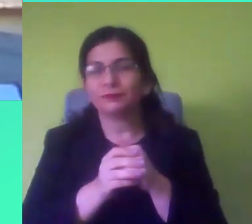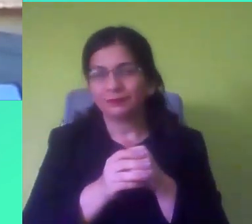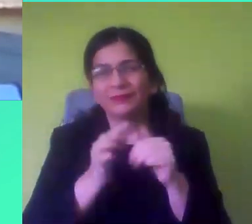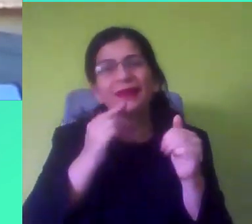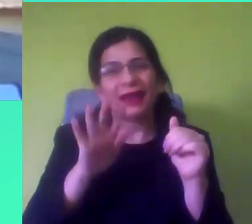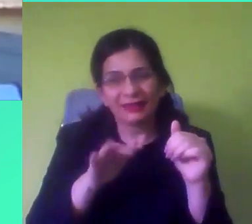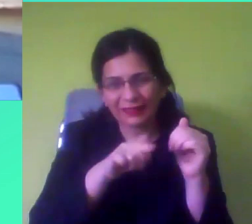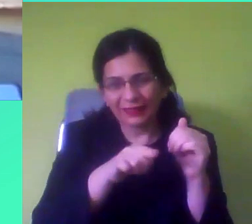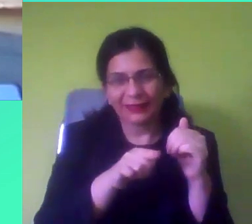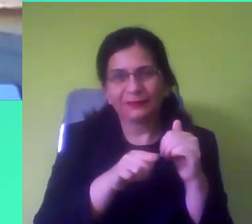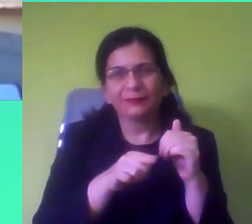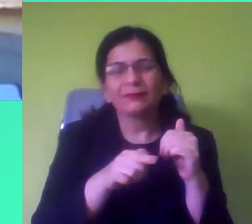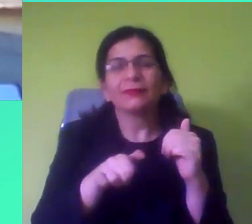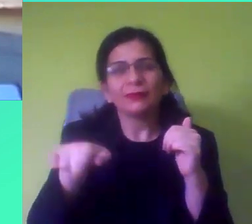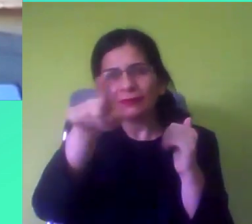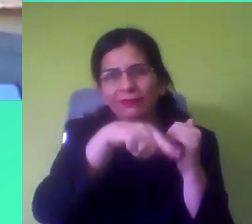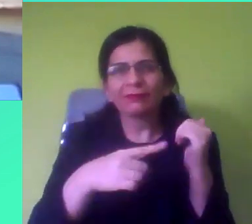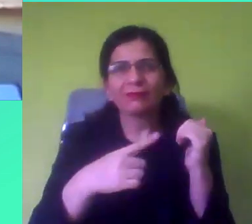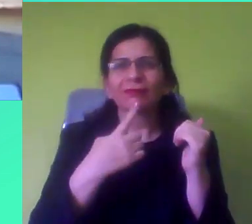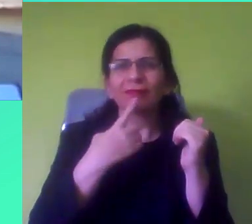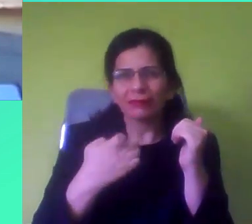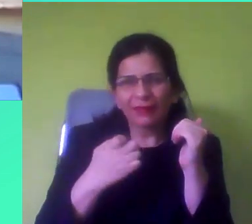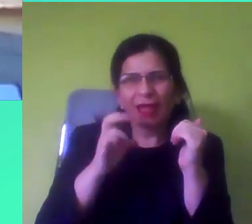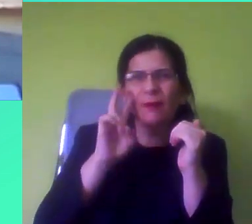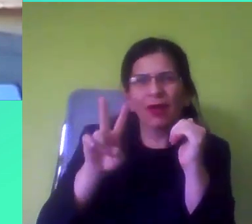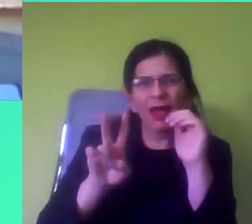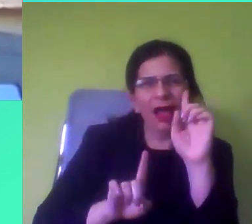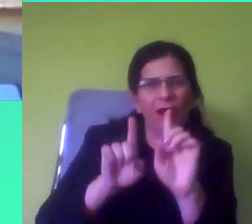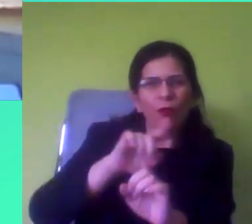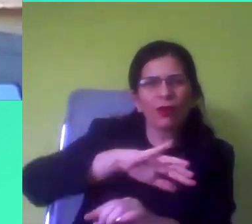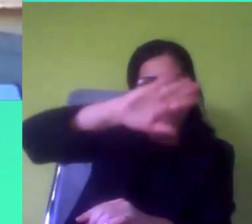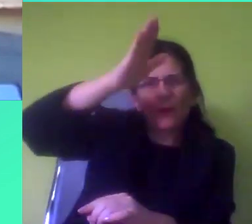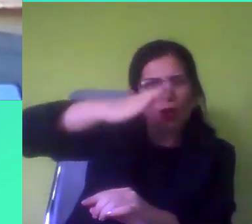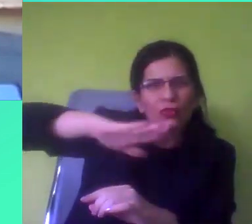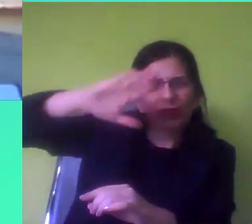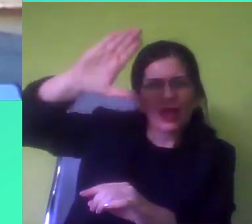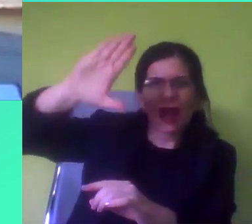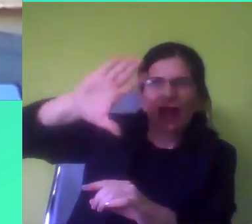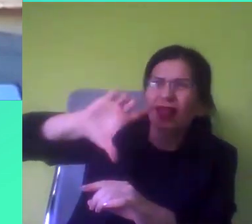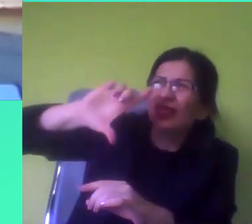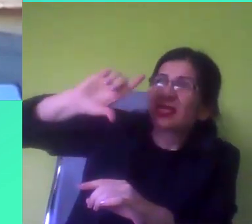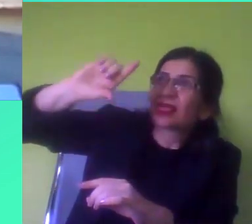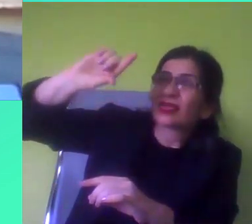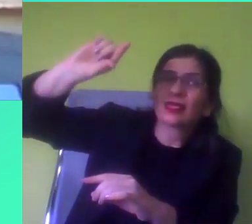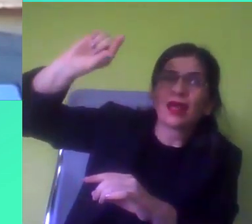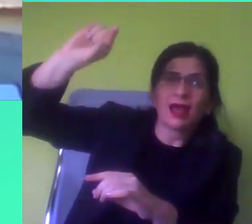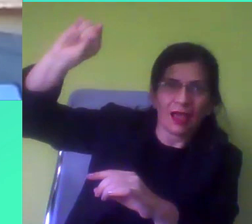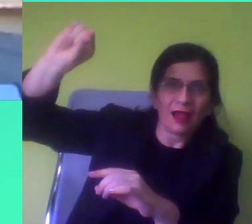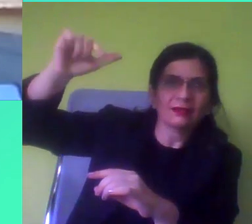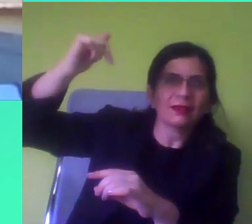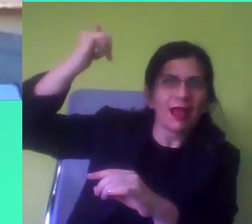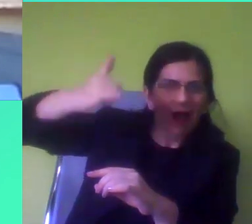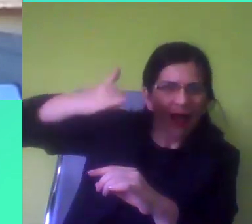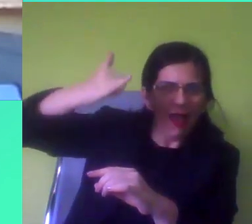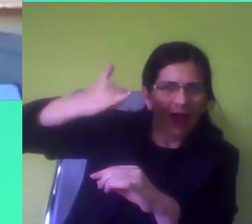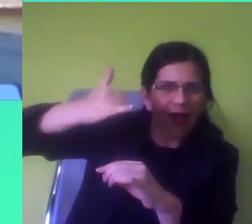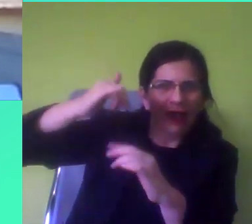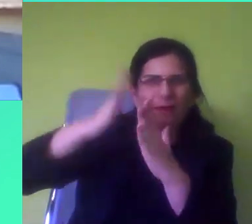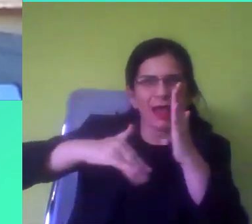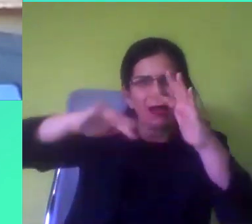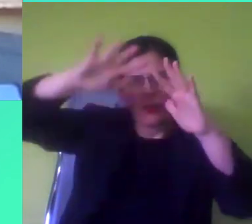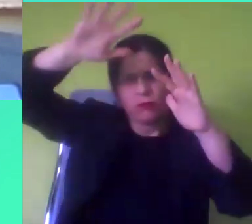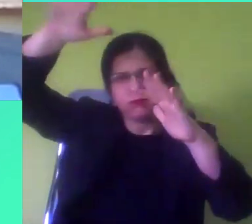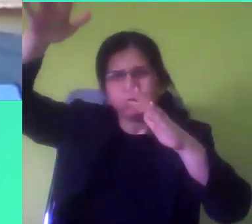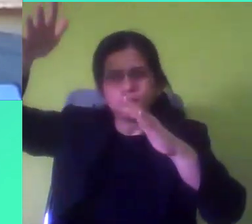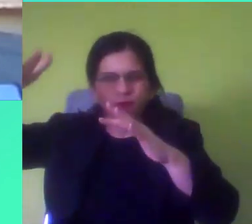lugares donde sean montañas muy altas y secas, vamos a encontrar los glaciares más arriba y el